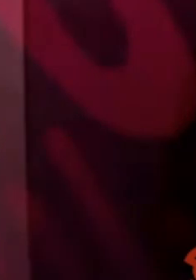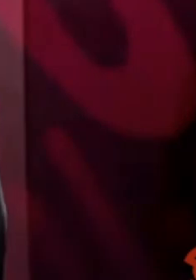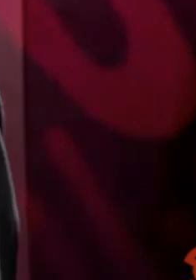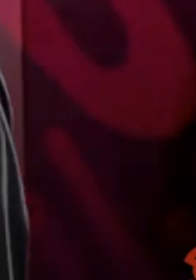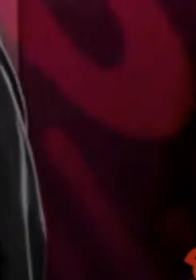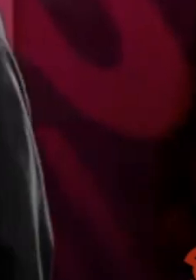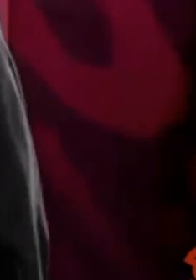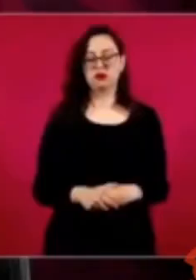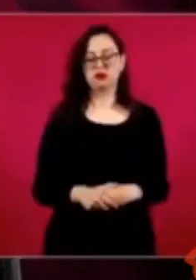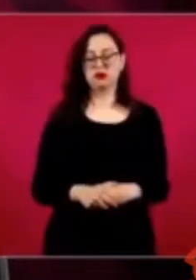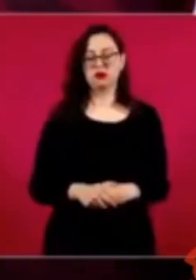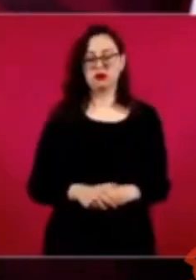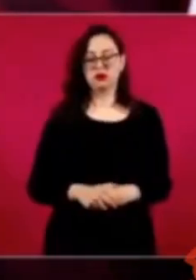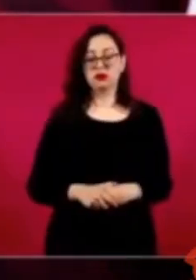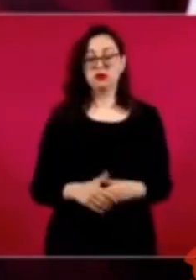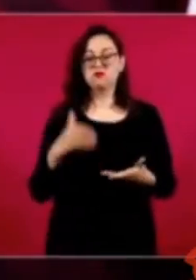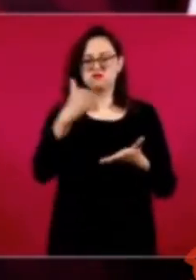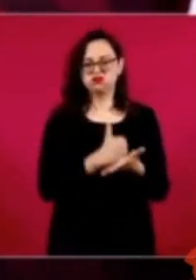criticándome.